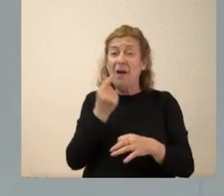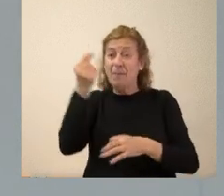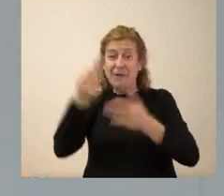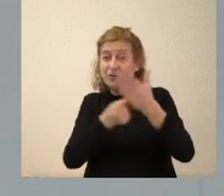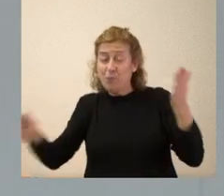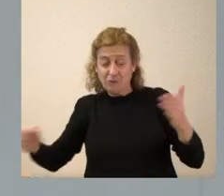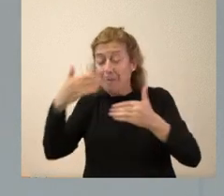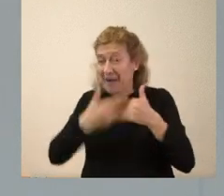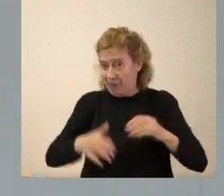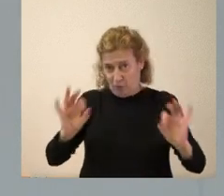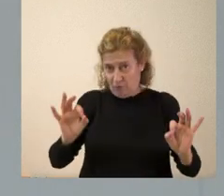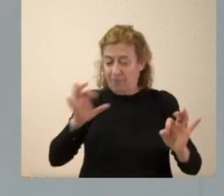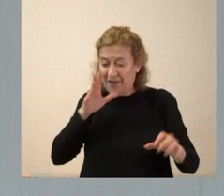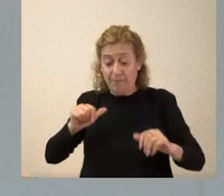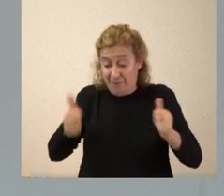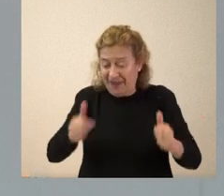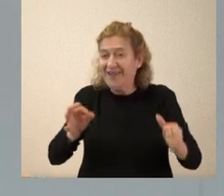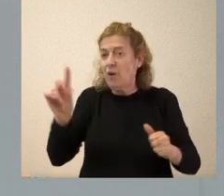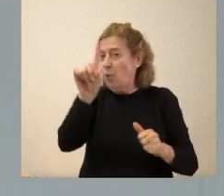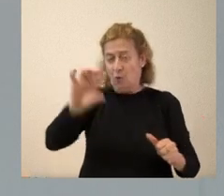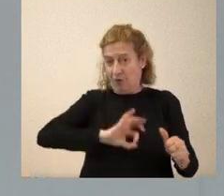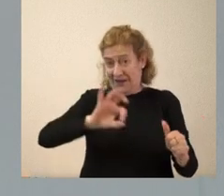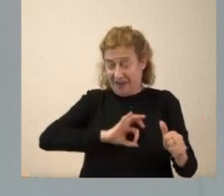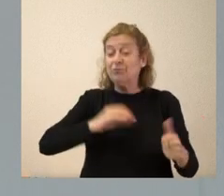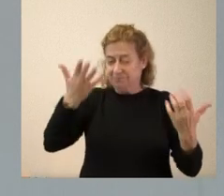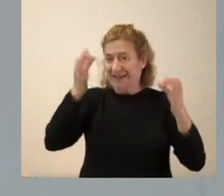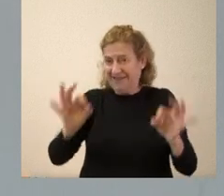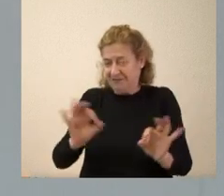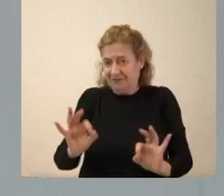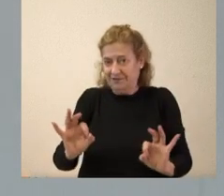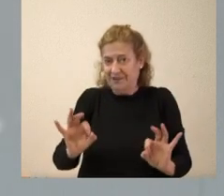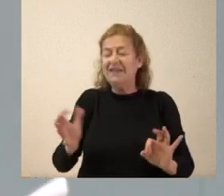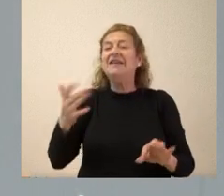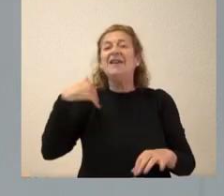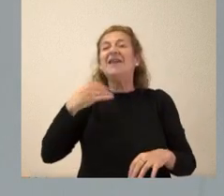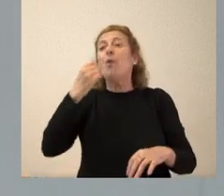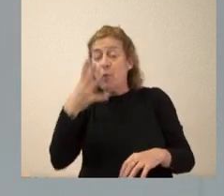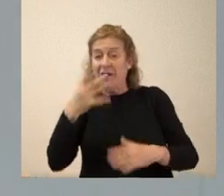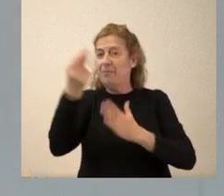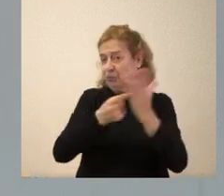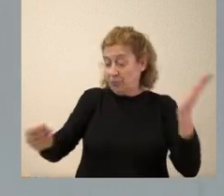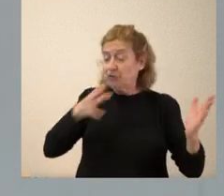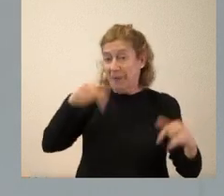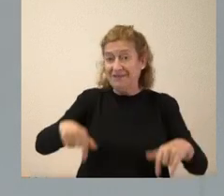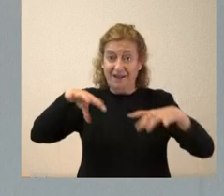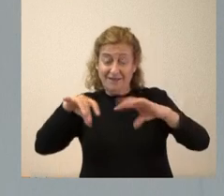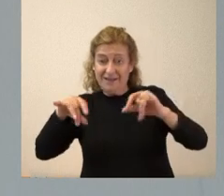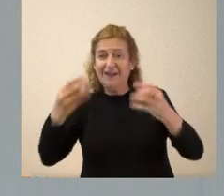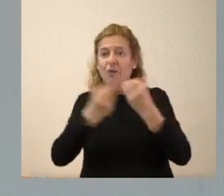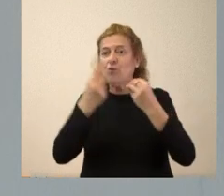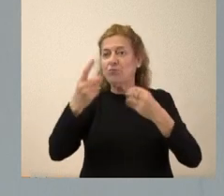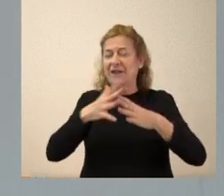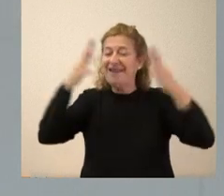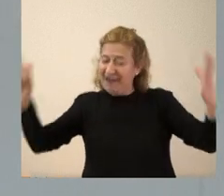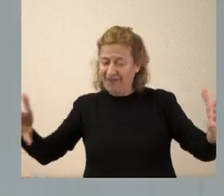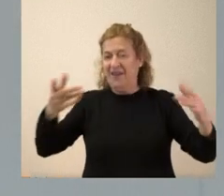y León en plazo que entre en vigor el día 1 de enero Como así va a ocurrir y que sea un buen presupuesto para esta tierra con un volumen de